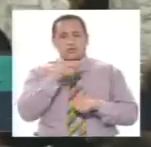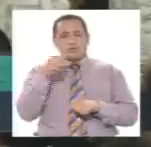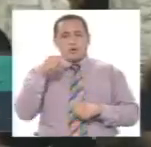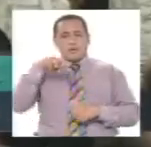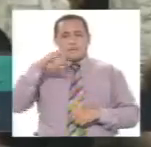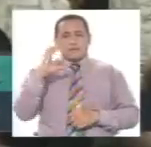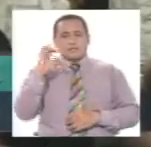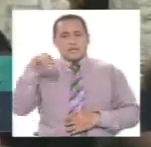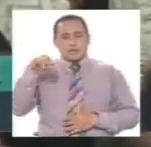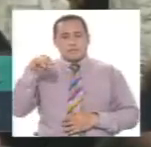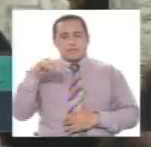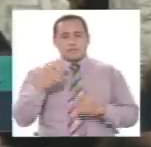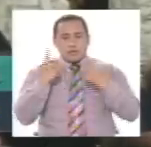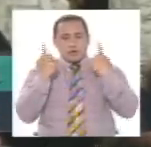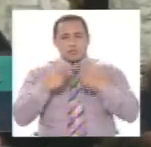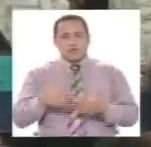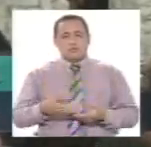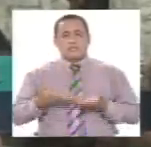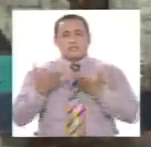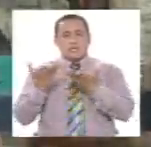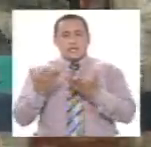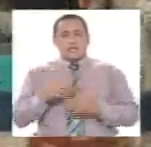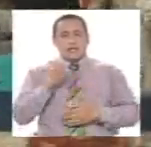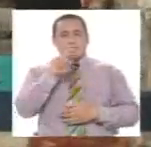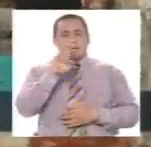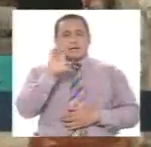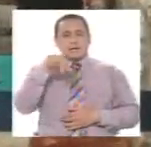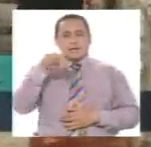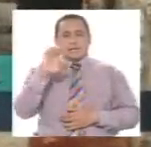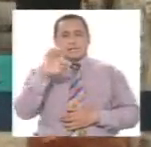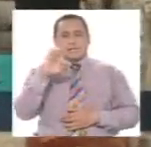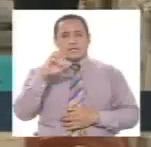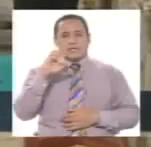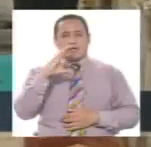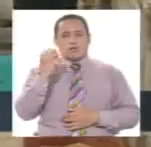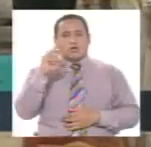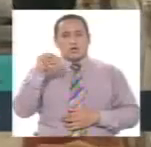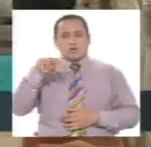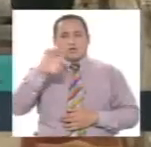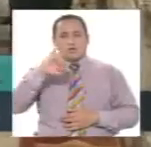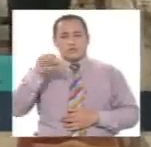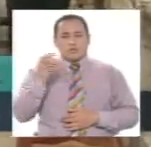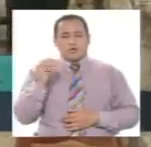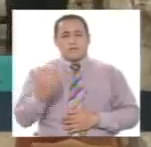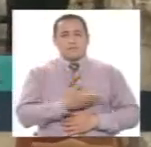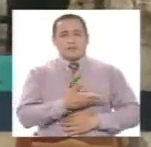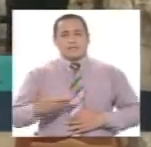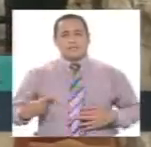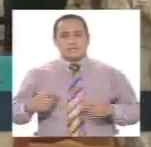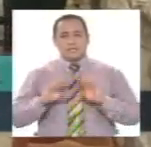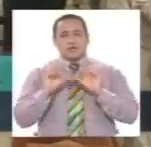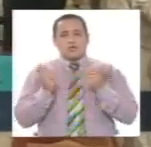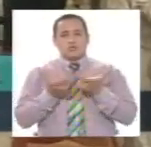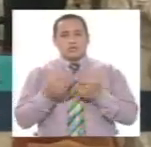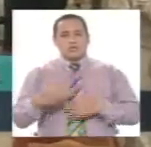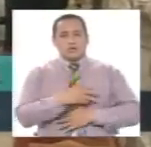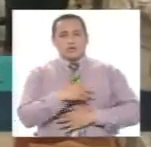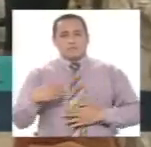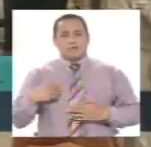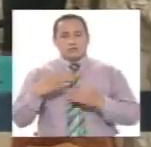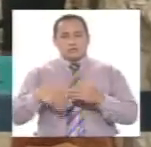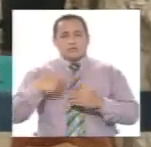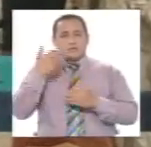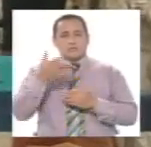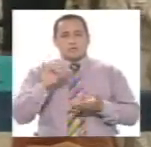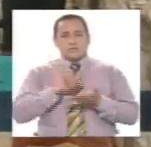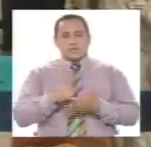071-2014-PCM, mediante la cual se nombra al señor René Helbert Cornejo Díaz en el cargo de Presidente del Consejo de Ministros, luego de lo